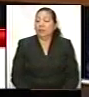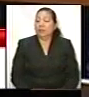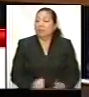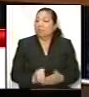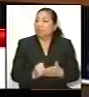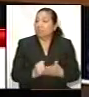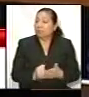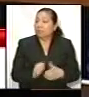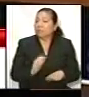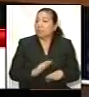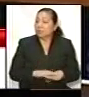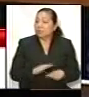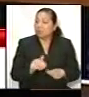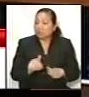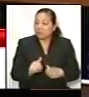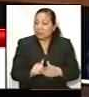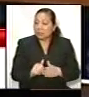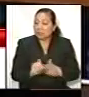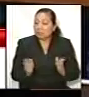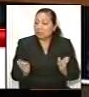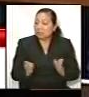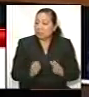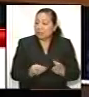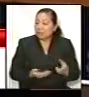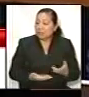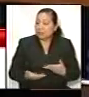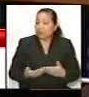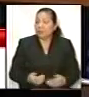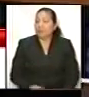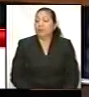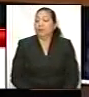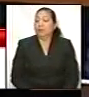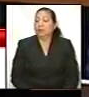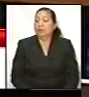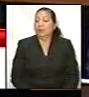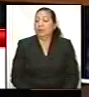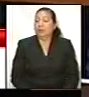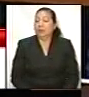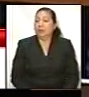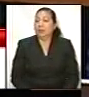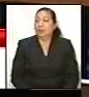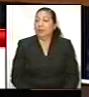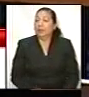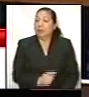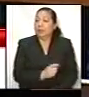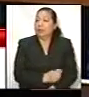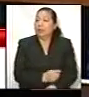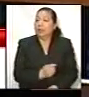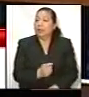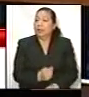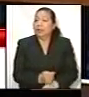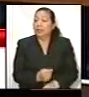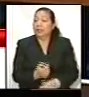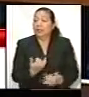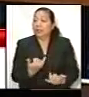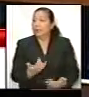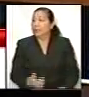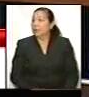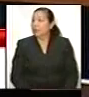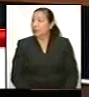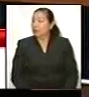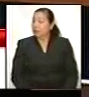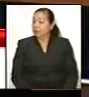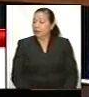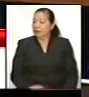ayuda sobre todo a los pequeños comerciantes de la zona tacneña. Entonces, en esta le